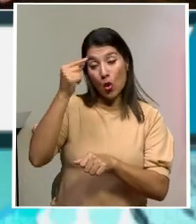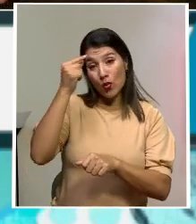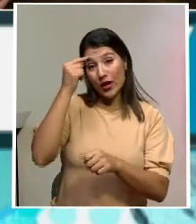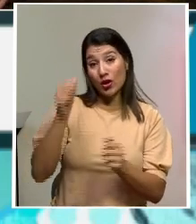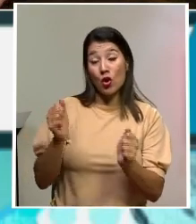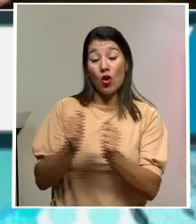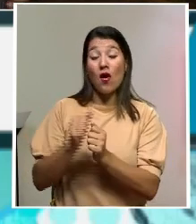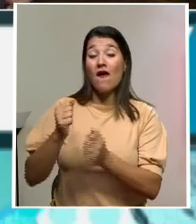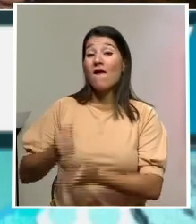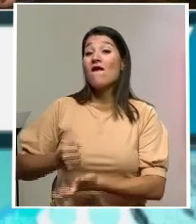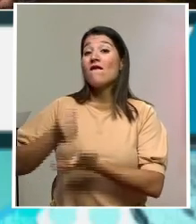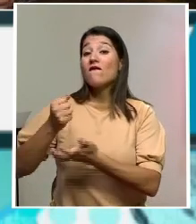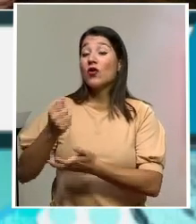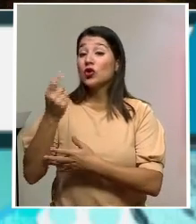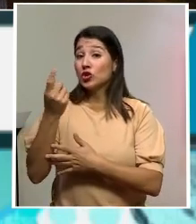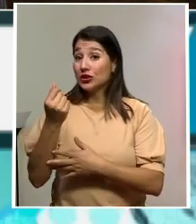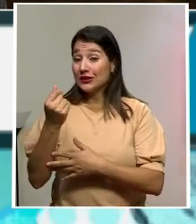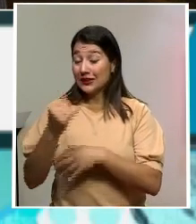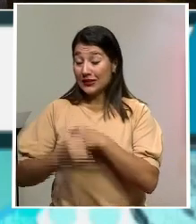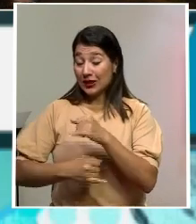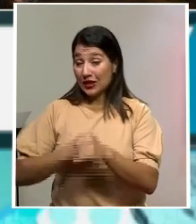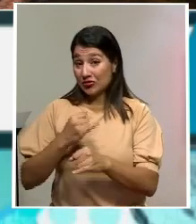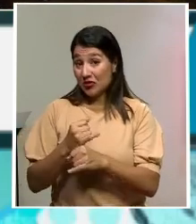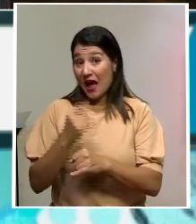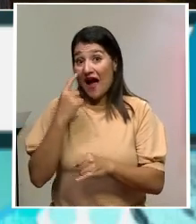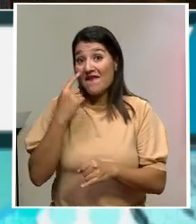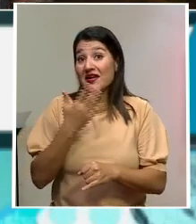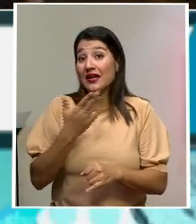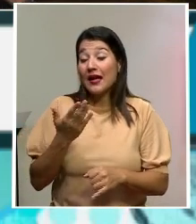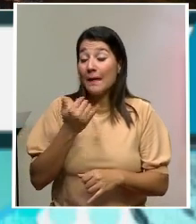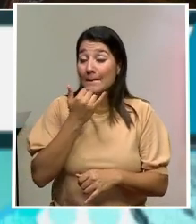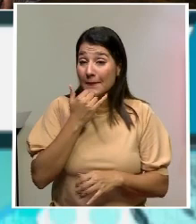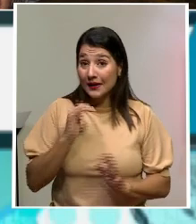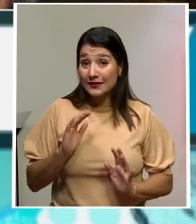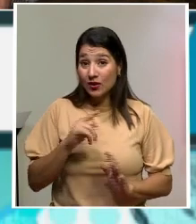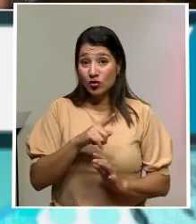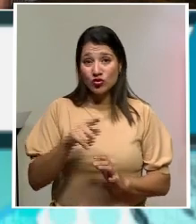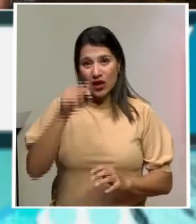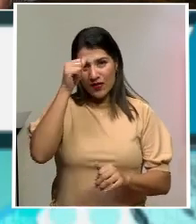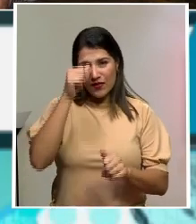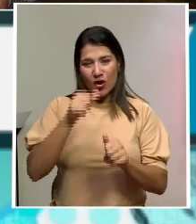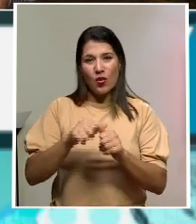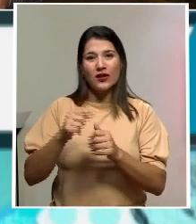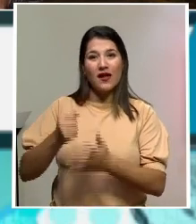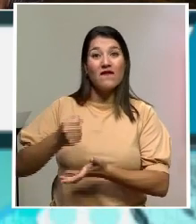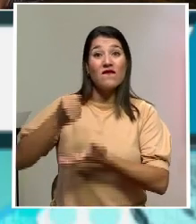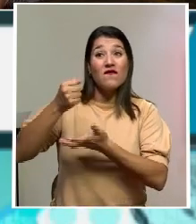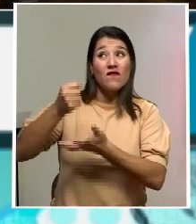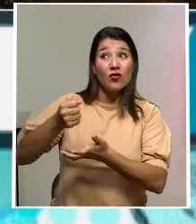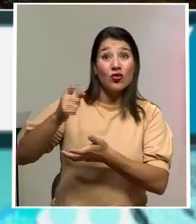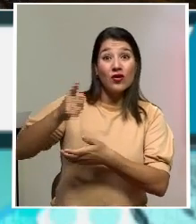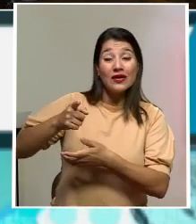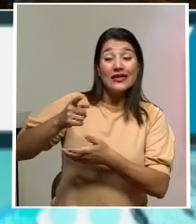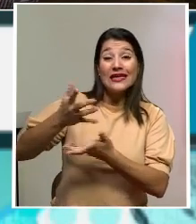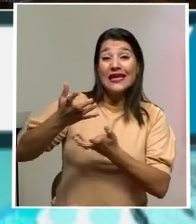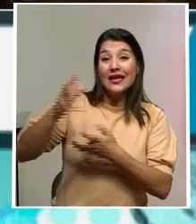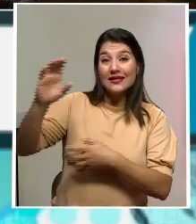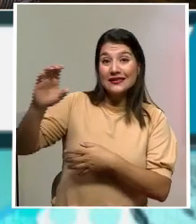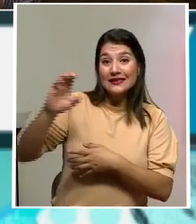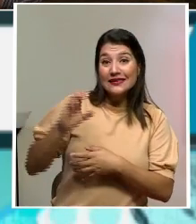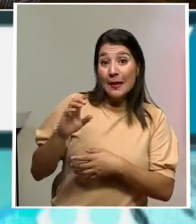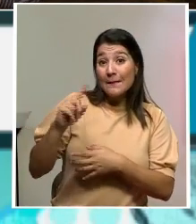sucede con esta situación. Recordemos que igual el fondo va a pues dar ya el primer tracto y demás, pero todavía